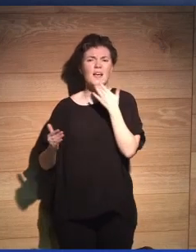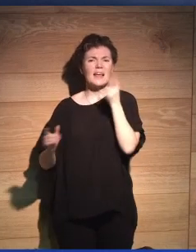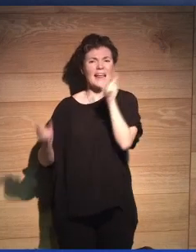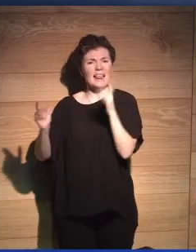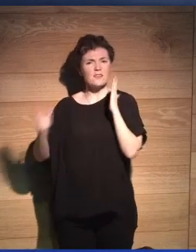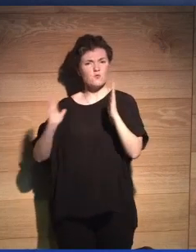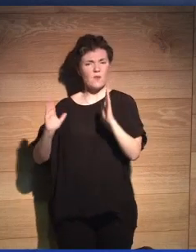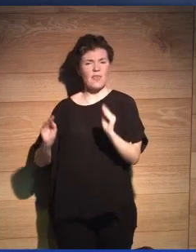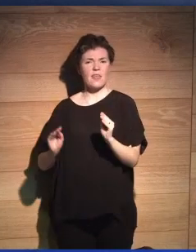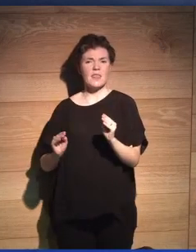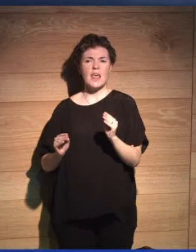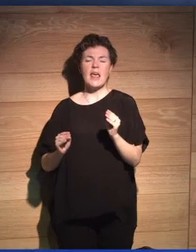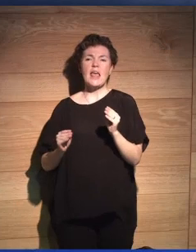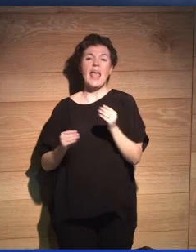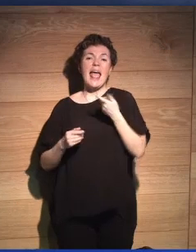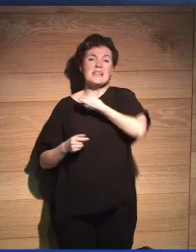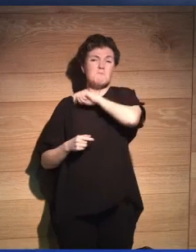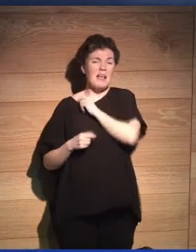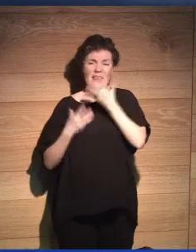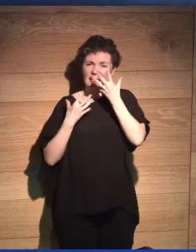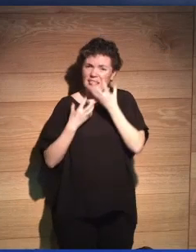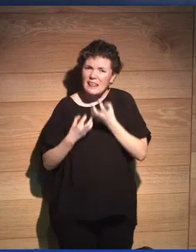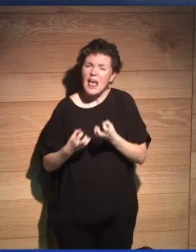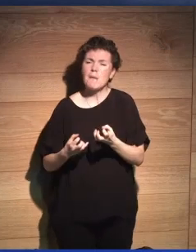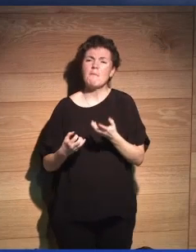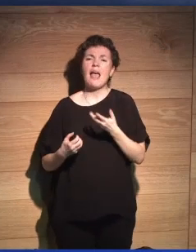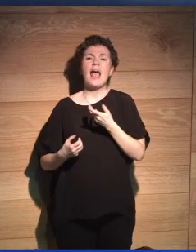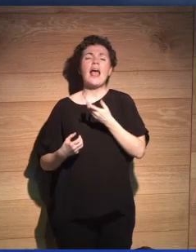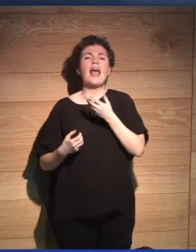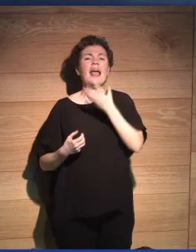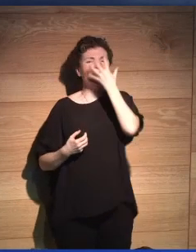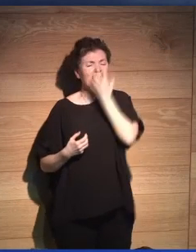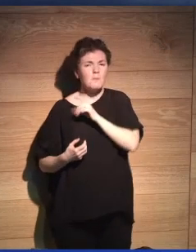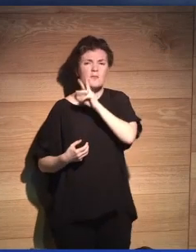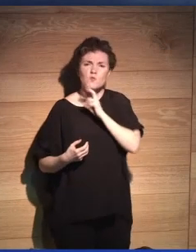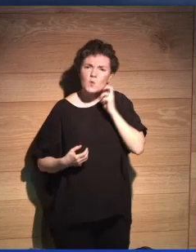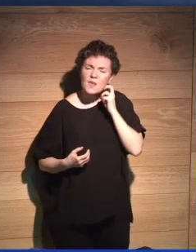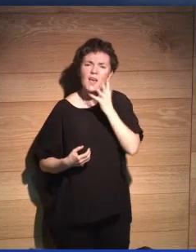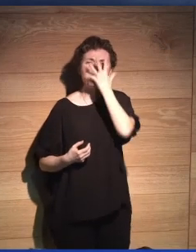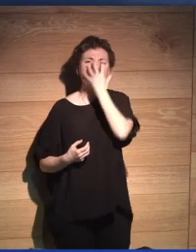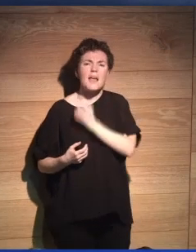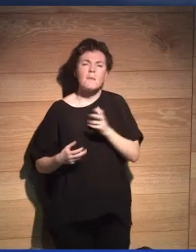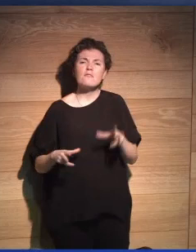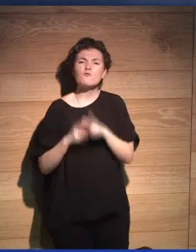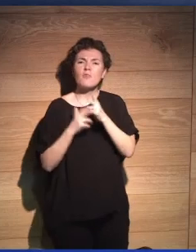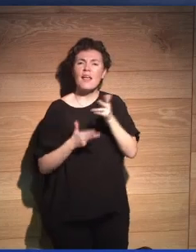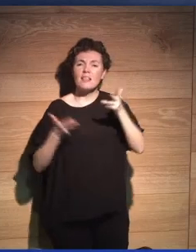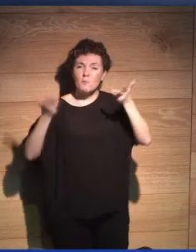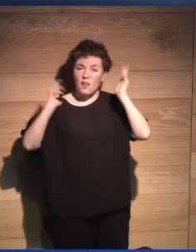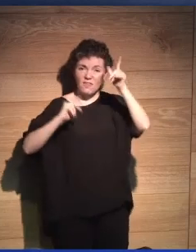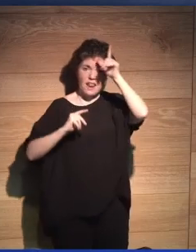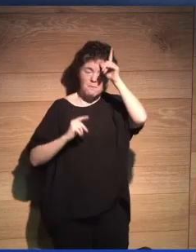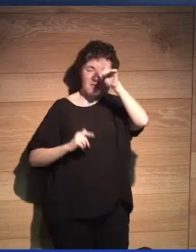generación. El drama de España, el de los judíos, el de la socialdemocracia en